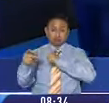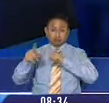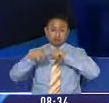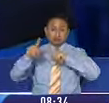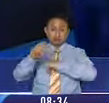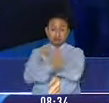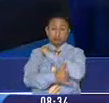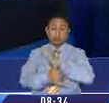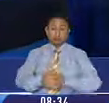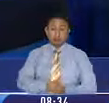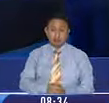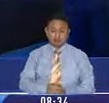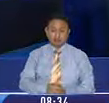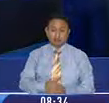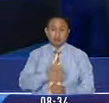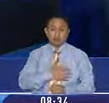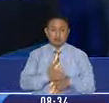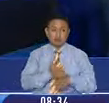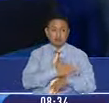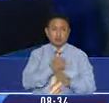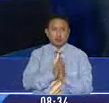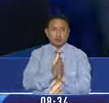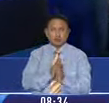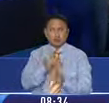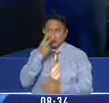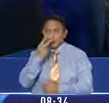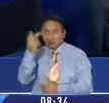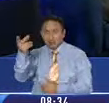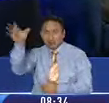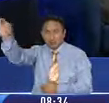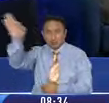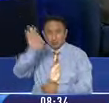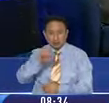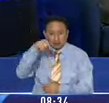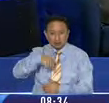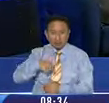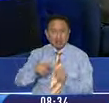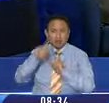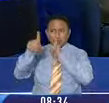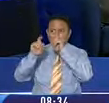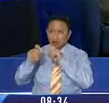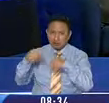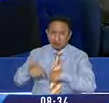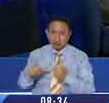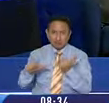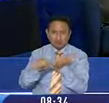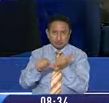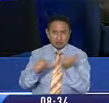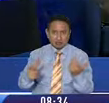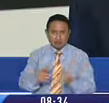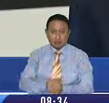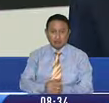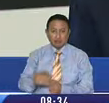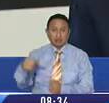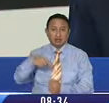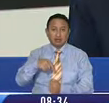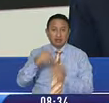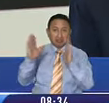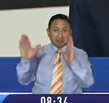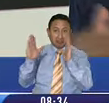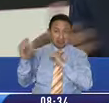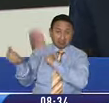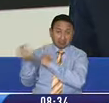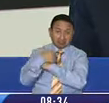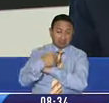diferentes países del mundo. Yo había pedido que lo vean a él, que sea un consultor para el Metroquito. Lastimosamente nunca se me oyó en el